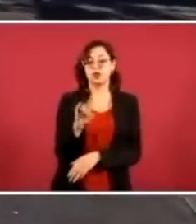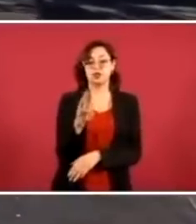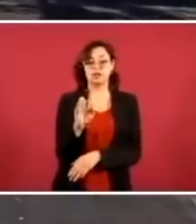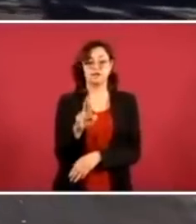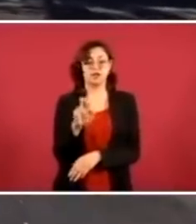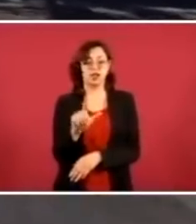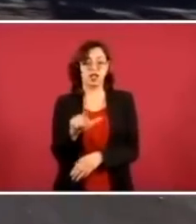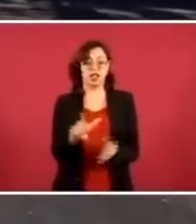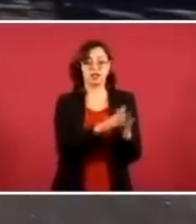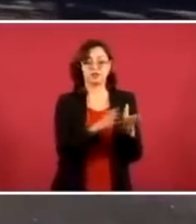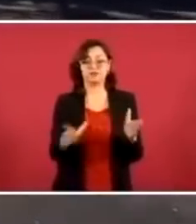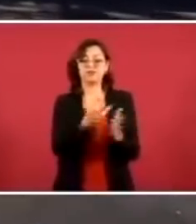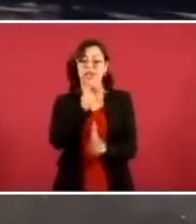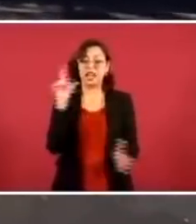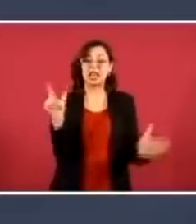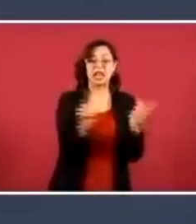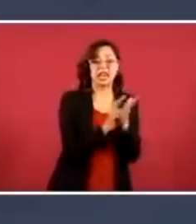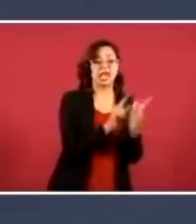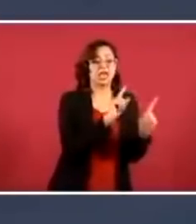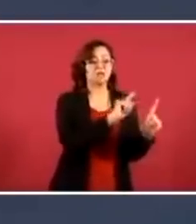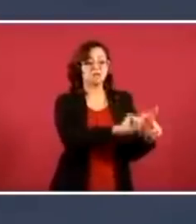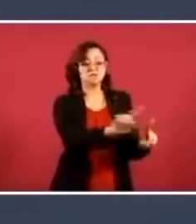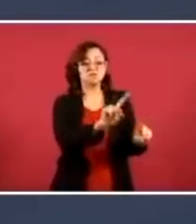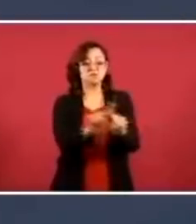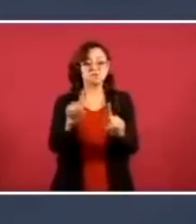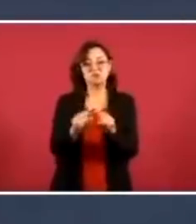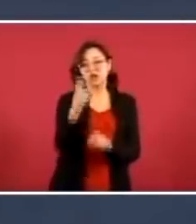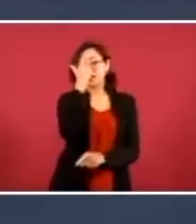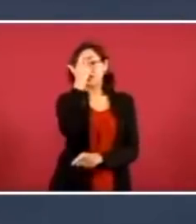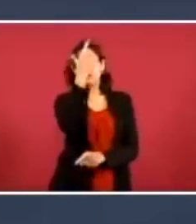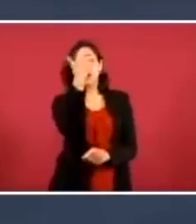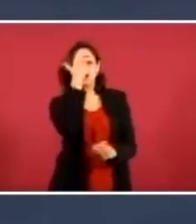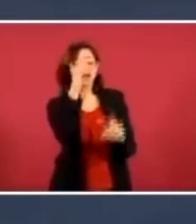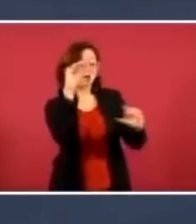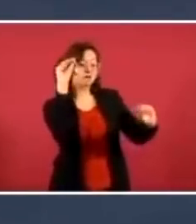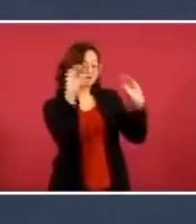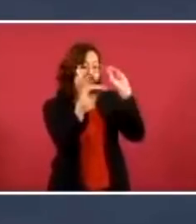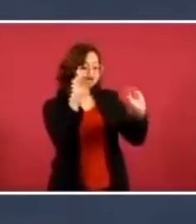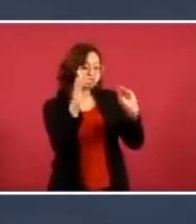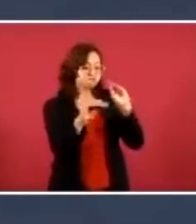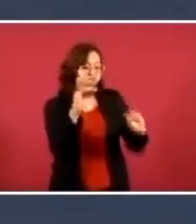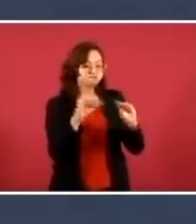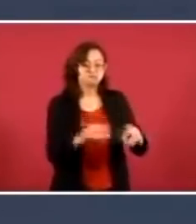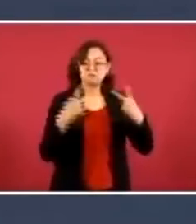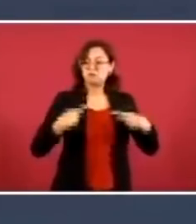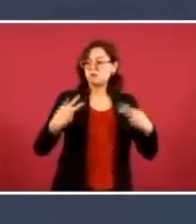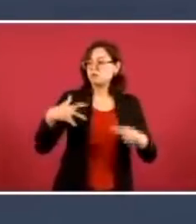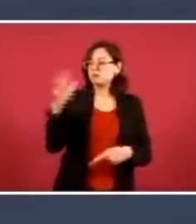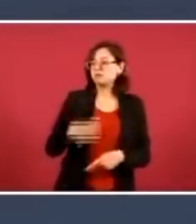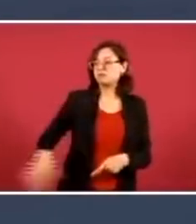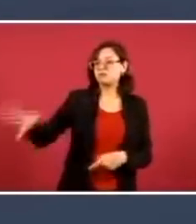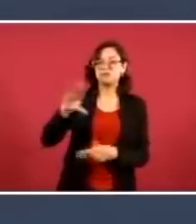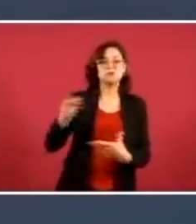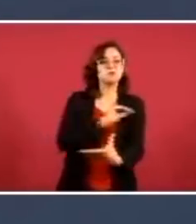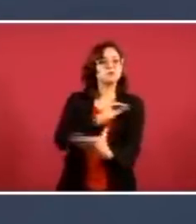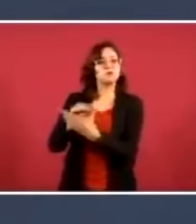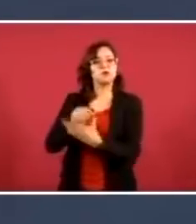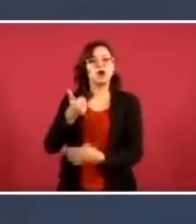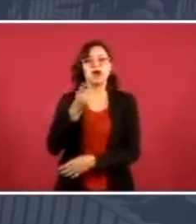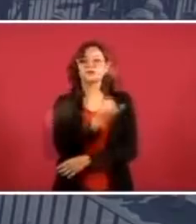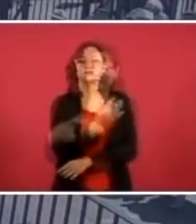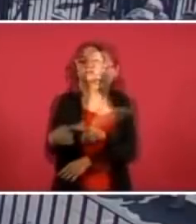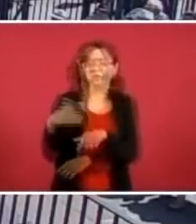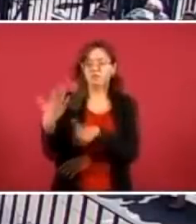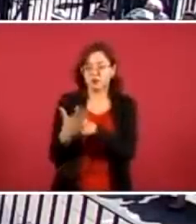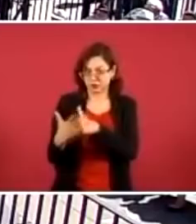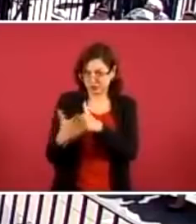risueño llamado para dar un informe de mitad de su sexenio y celebrar el tercer aniversario de su 4T en el